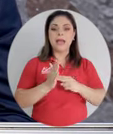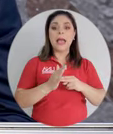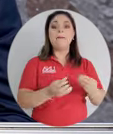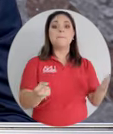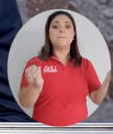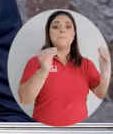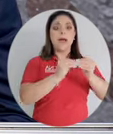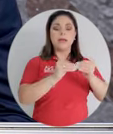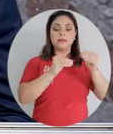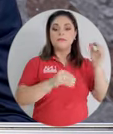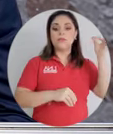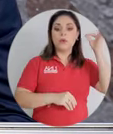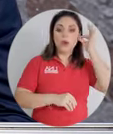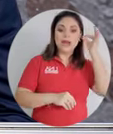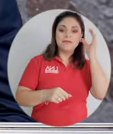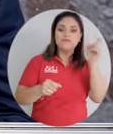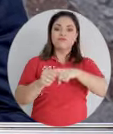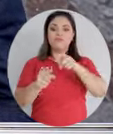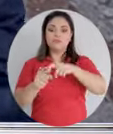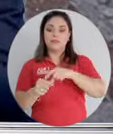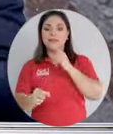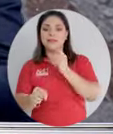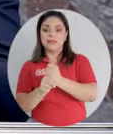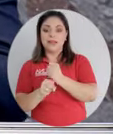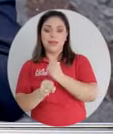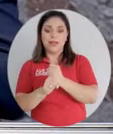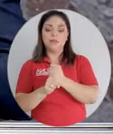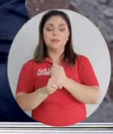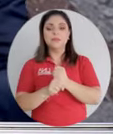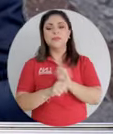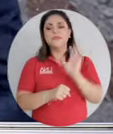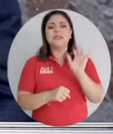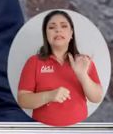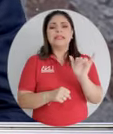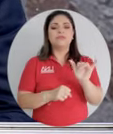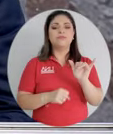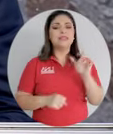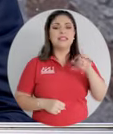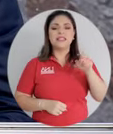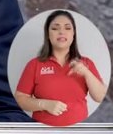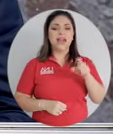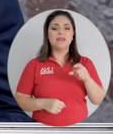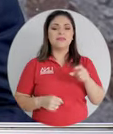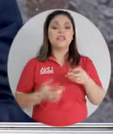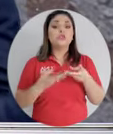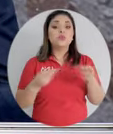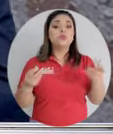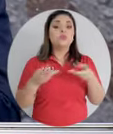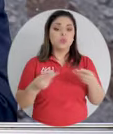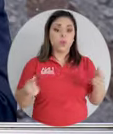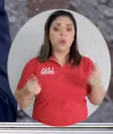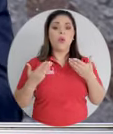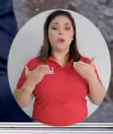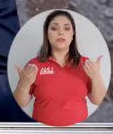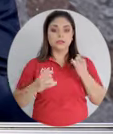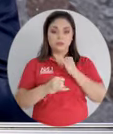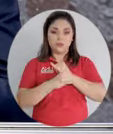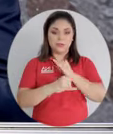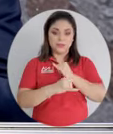en el mercado laboral. Pero eso requiere de otros arreglos institucionales, requiere de,